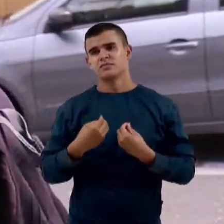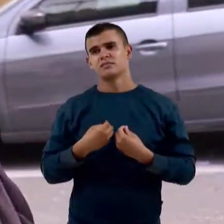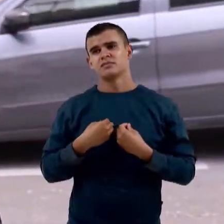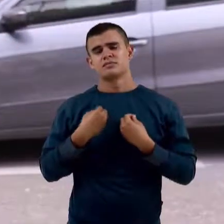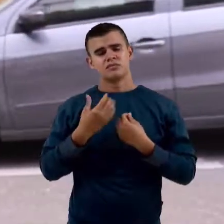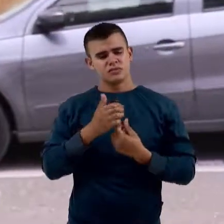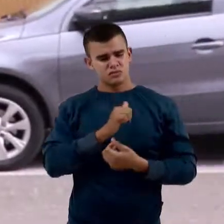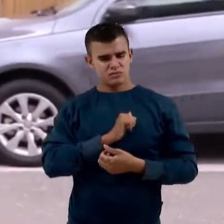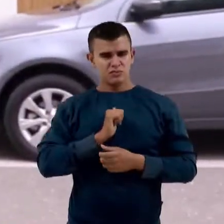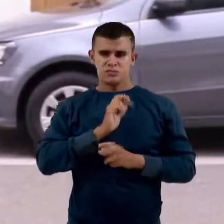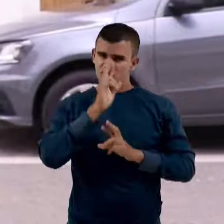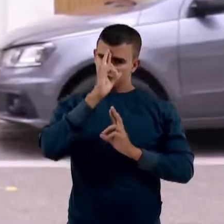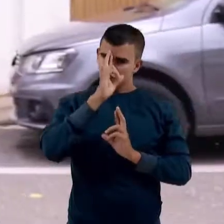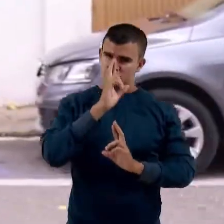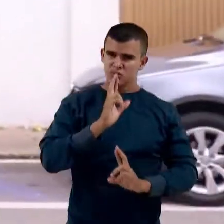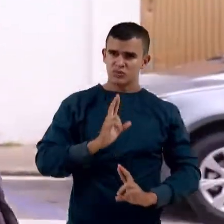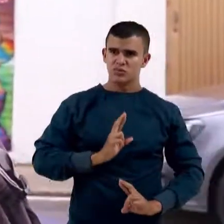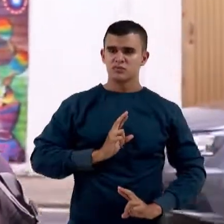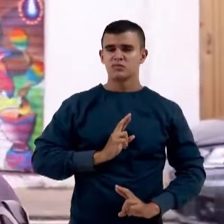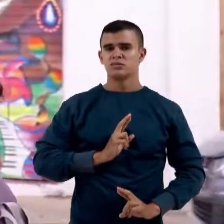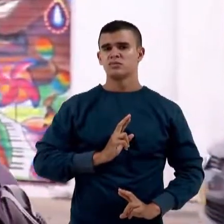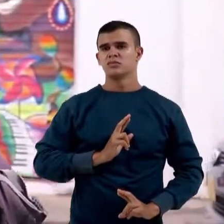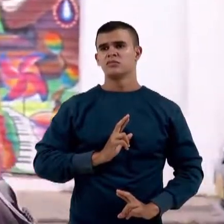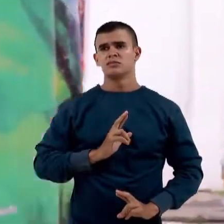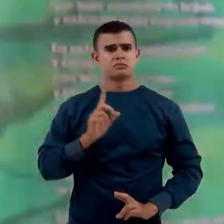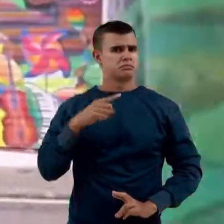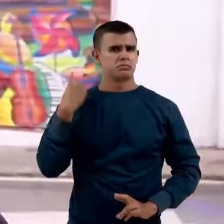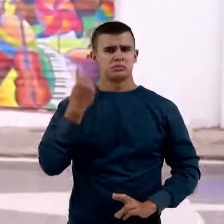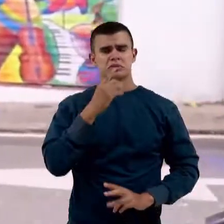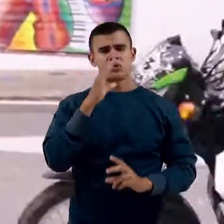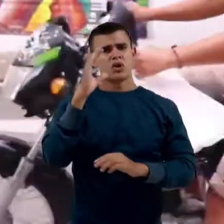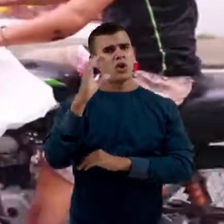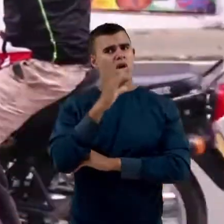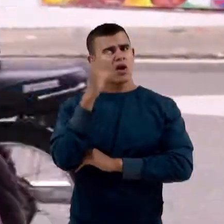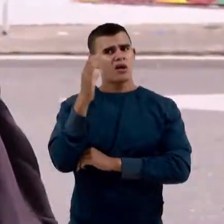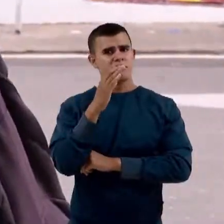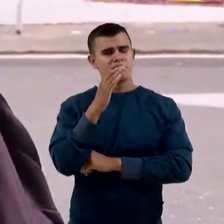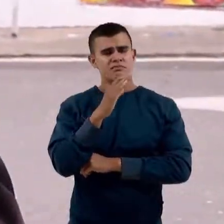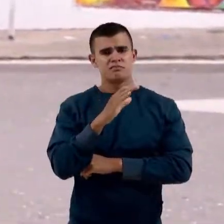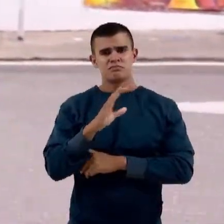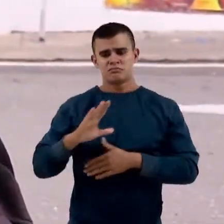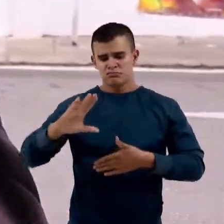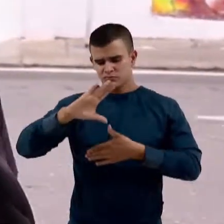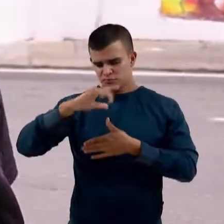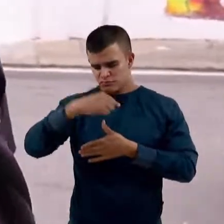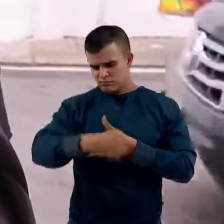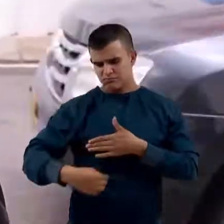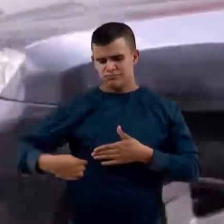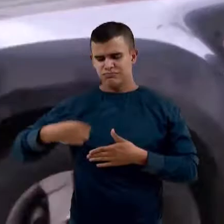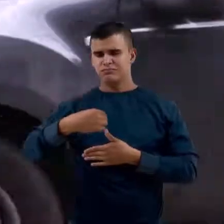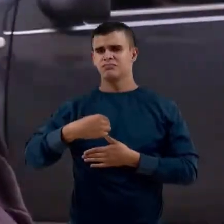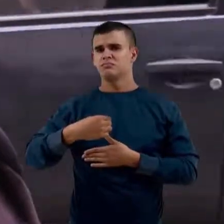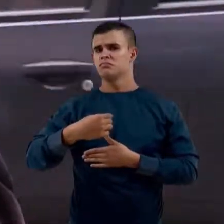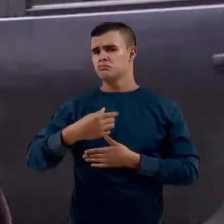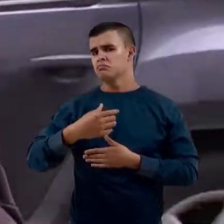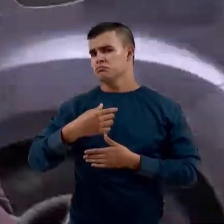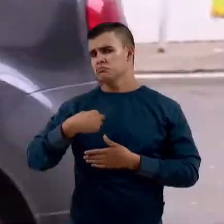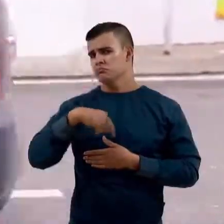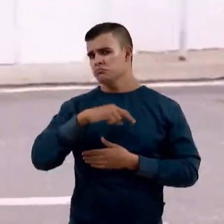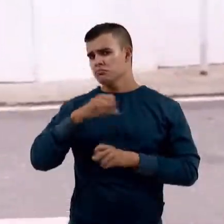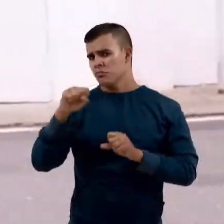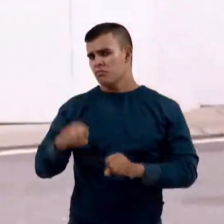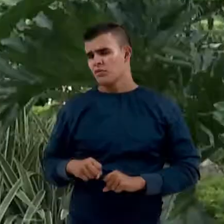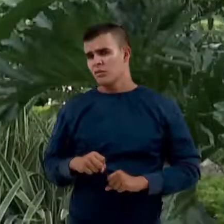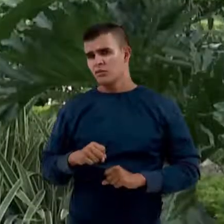manera, como por ese reconocimiento. O sea, nosotros los colombianos, los latinoamericanos, tenemos esa posibilidad